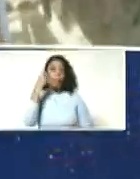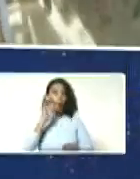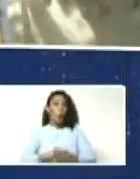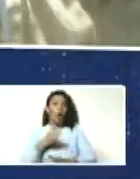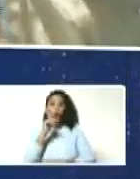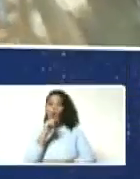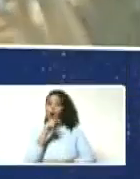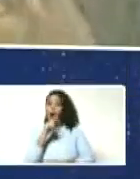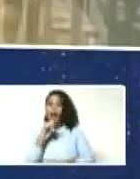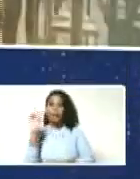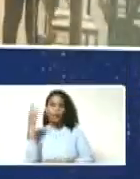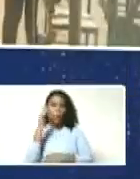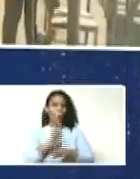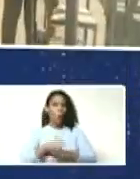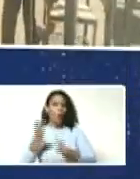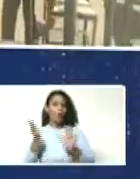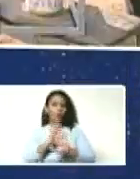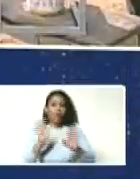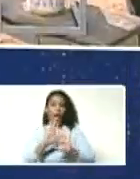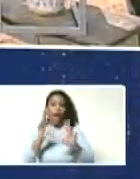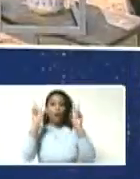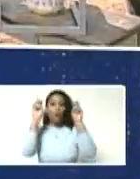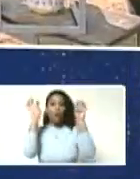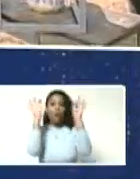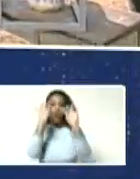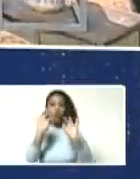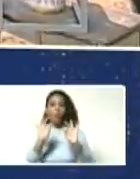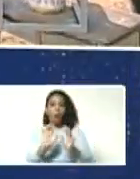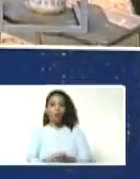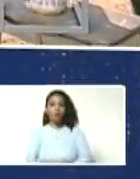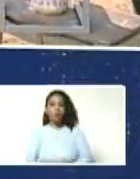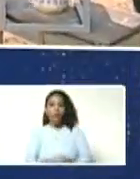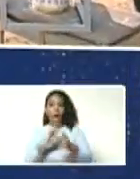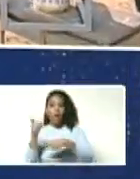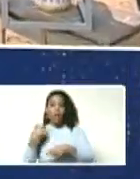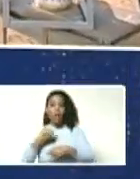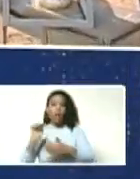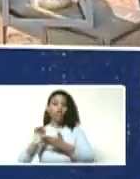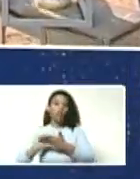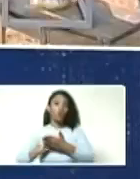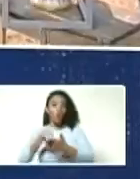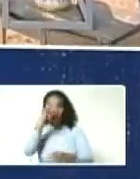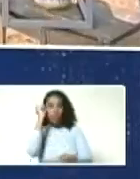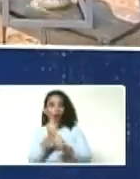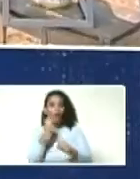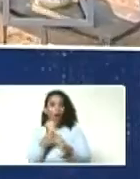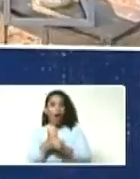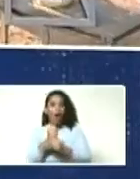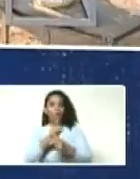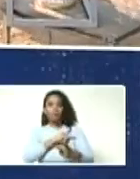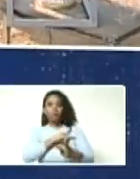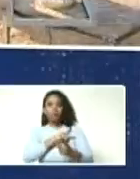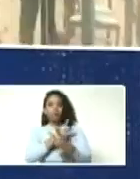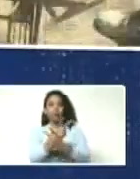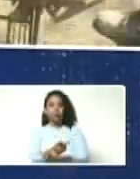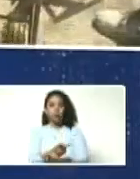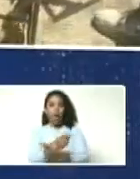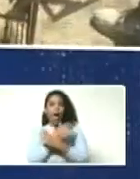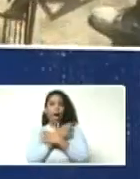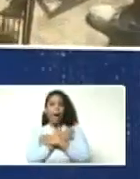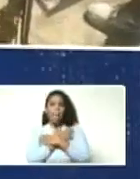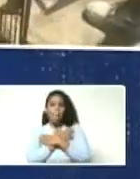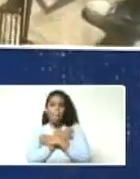tenemos y segundo porque ya tenemos el nuevo método. Esto se tiene que resolver con el trabajo voluntario, el trabajo